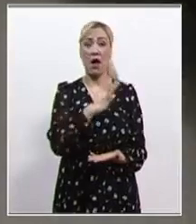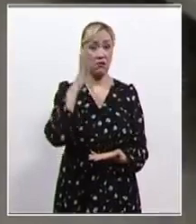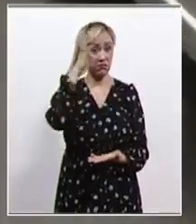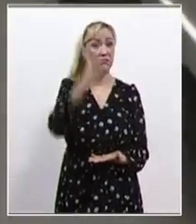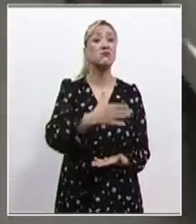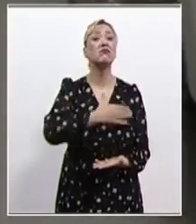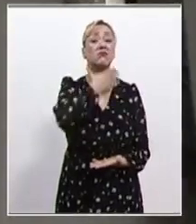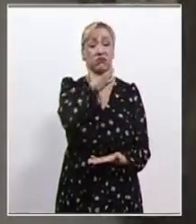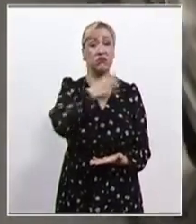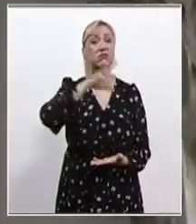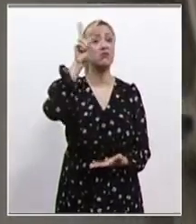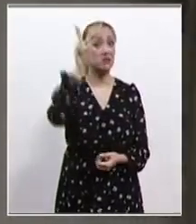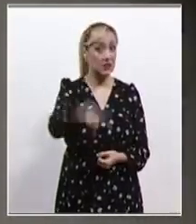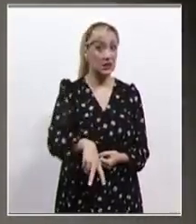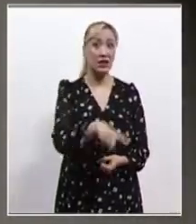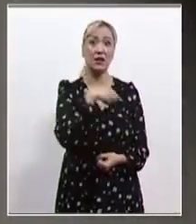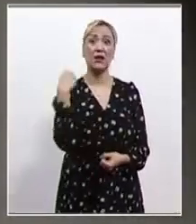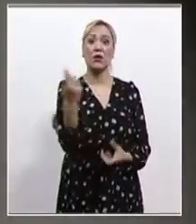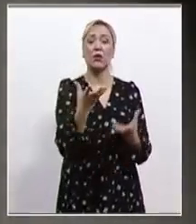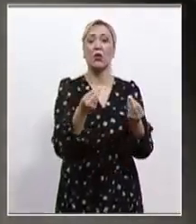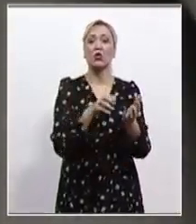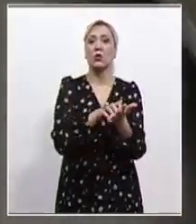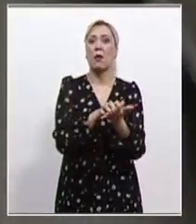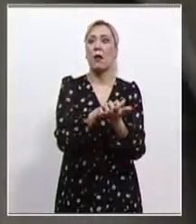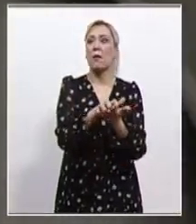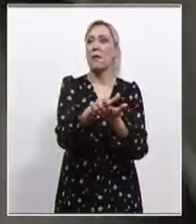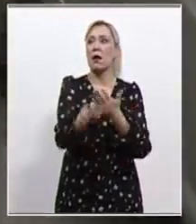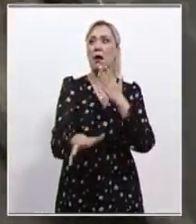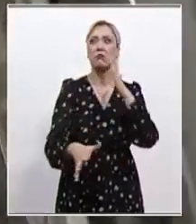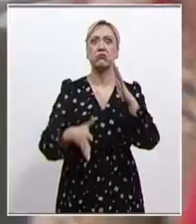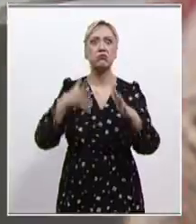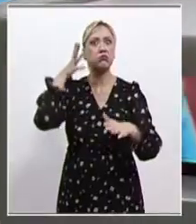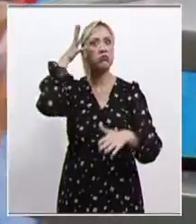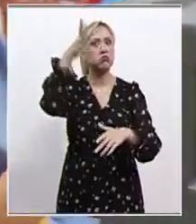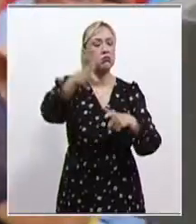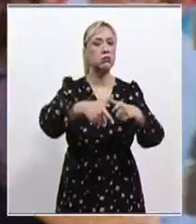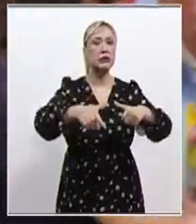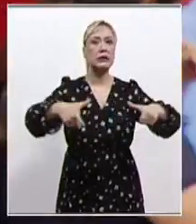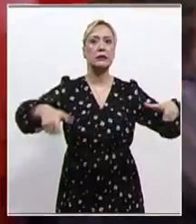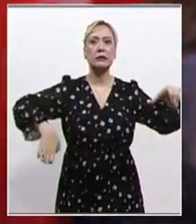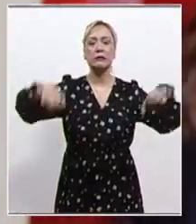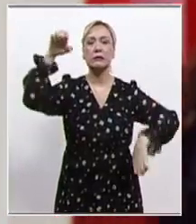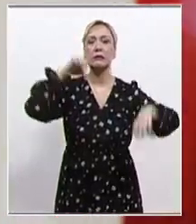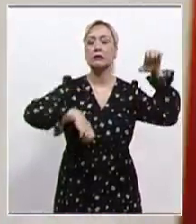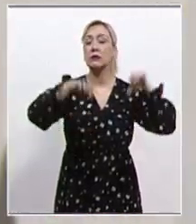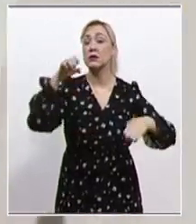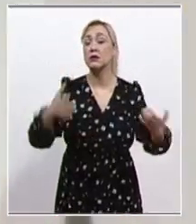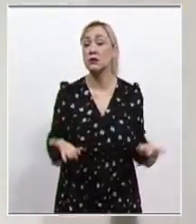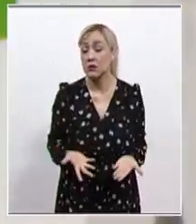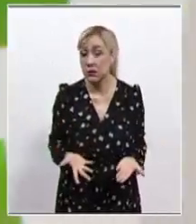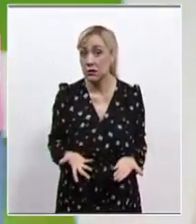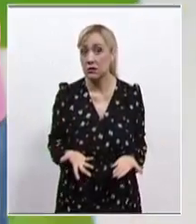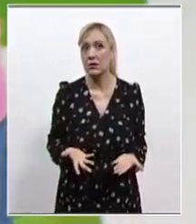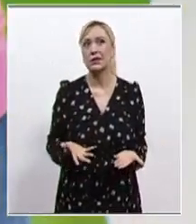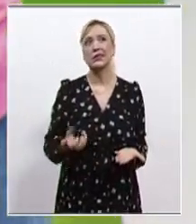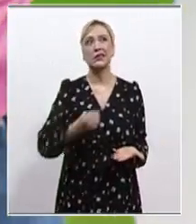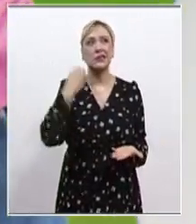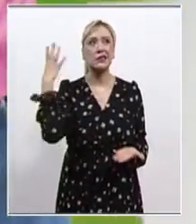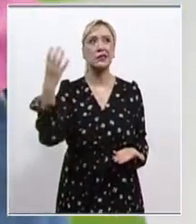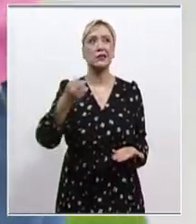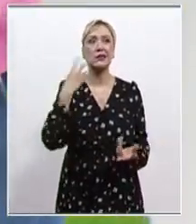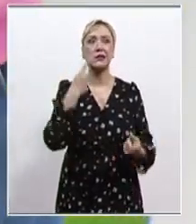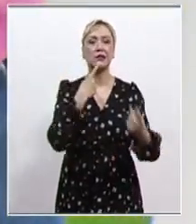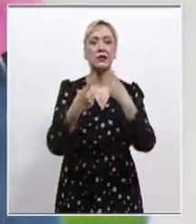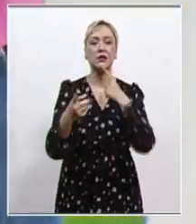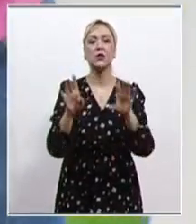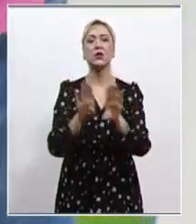públicas, alertó el investigador del Colegio de la Frontera Norte, Roberto Hamchande. Lo anterior en el marco de un seminario sobre derecho a la seguridad